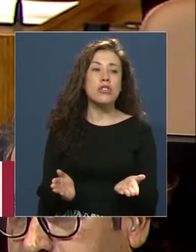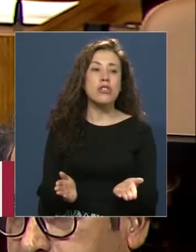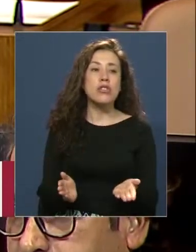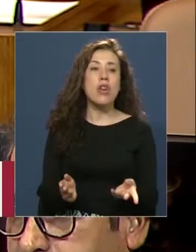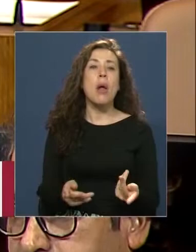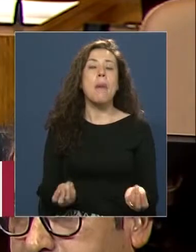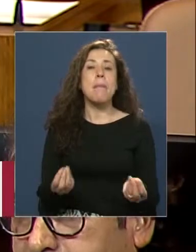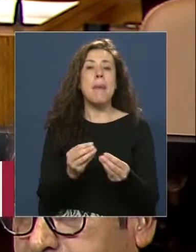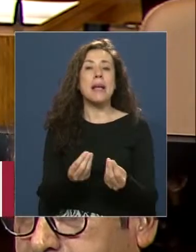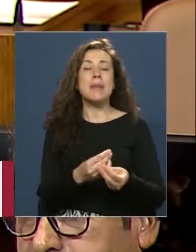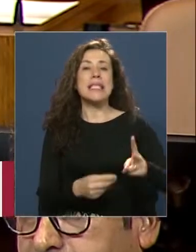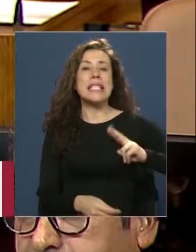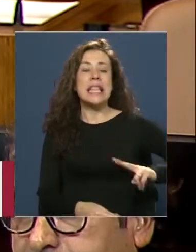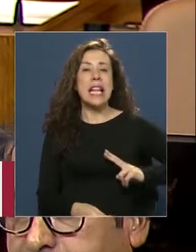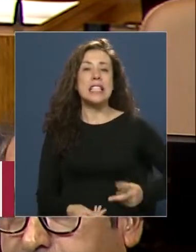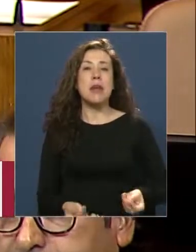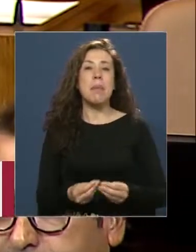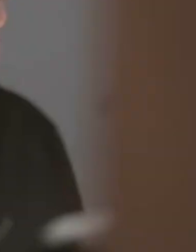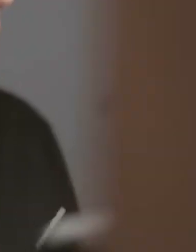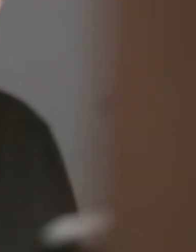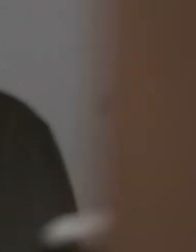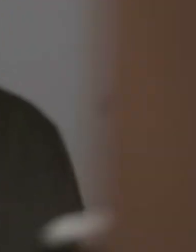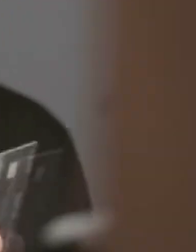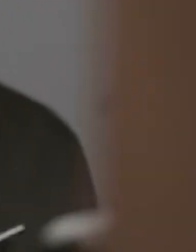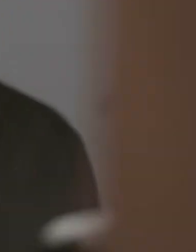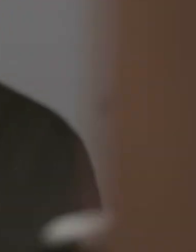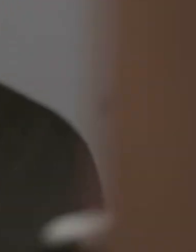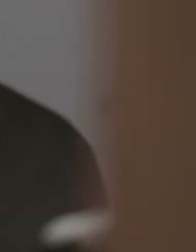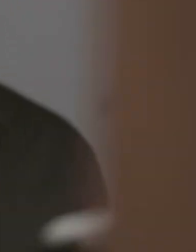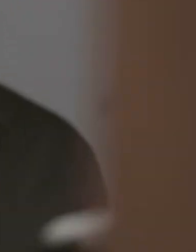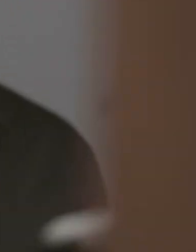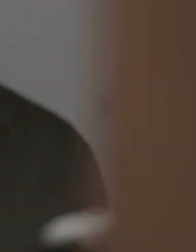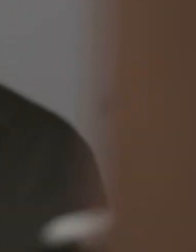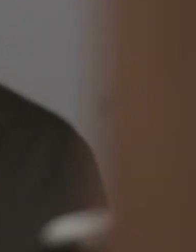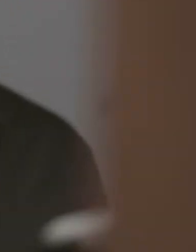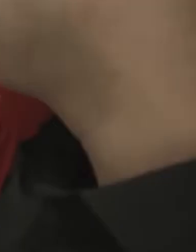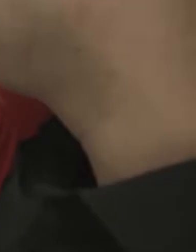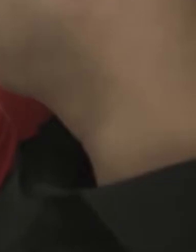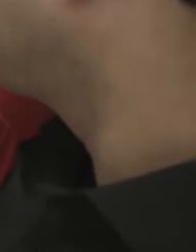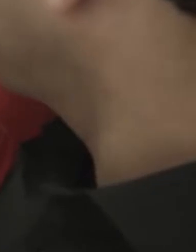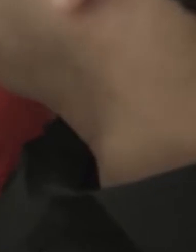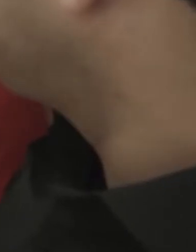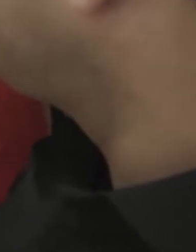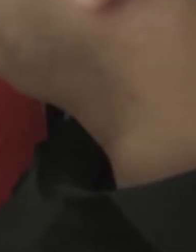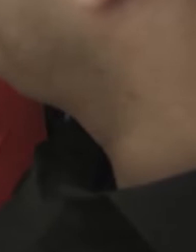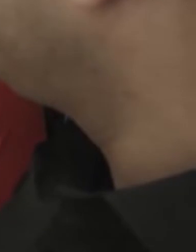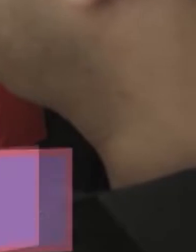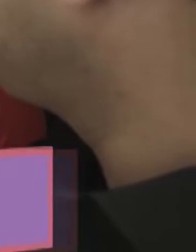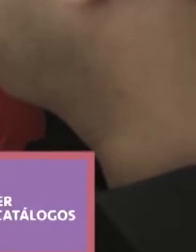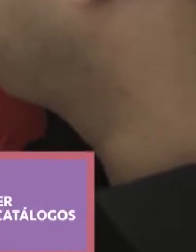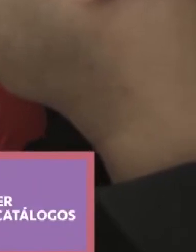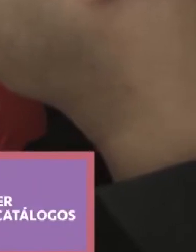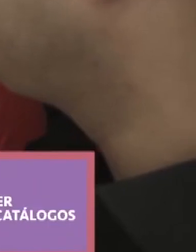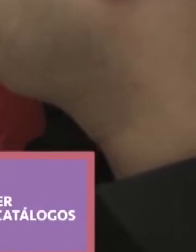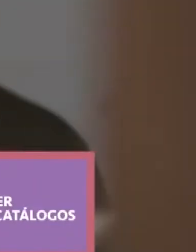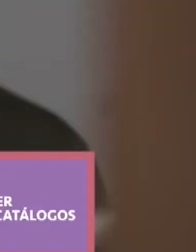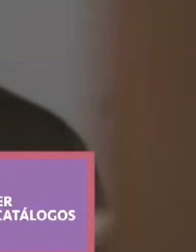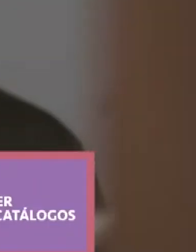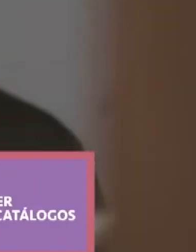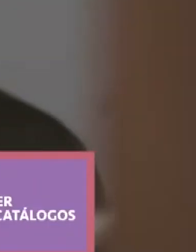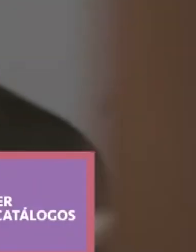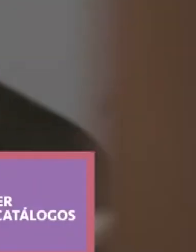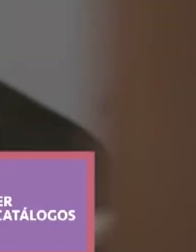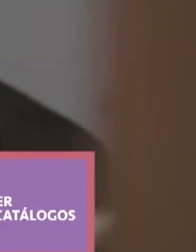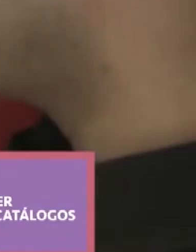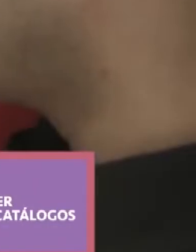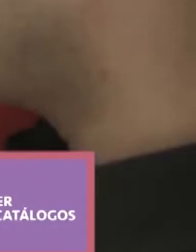gastos operacionales y también de seguros. La propuesta del diputado magallánico tuvo el apoyo de la mayoría de los parlamentarios que votaban el proyecto de